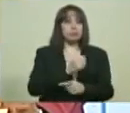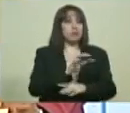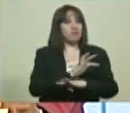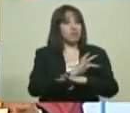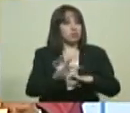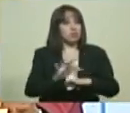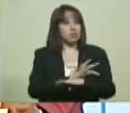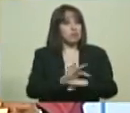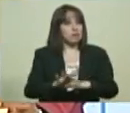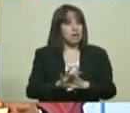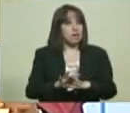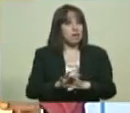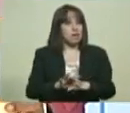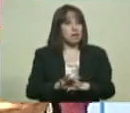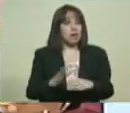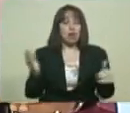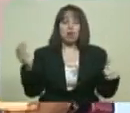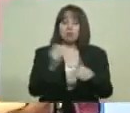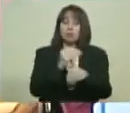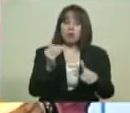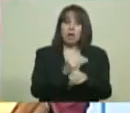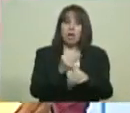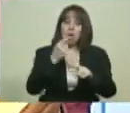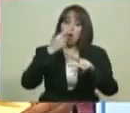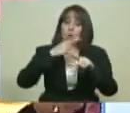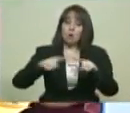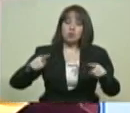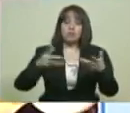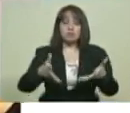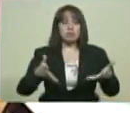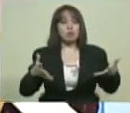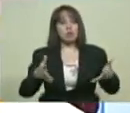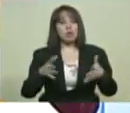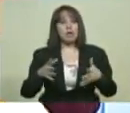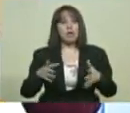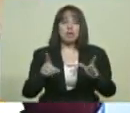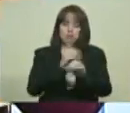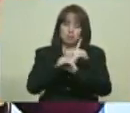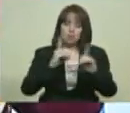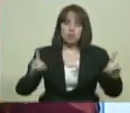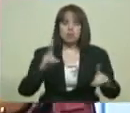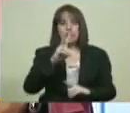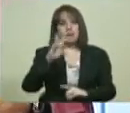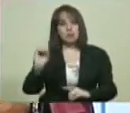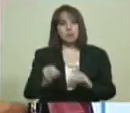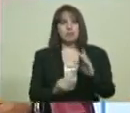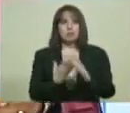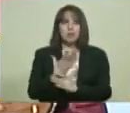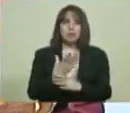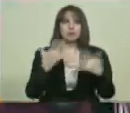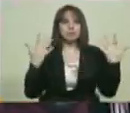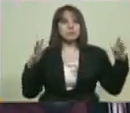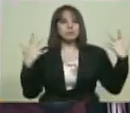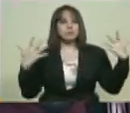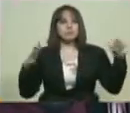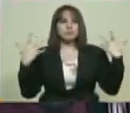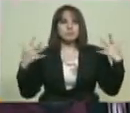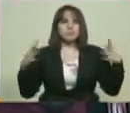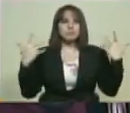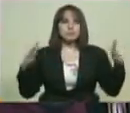latinoamericana, alcanzará otra victoria democrática el 20 de mayo.